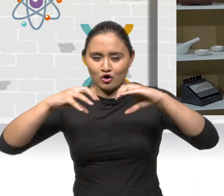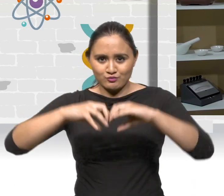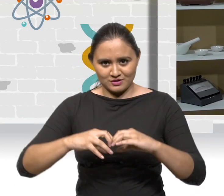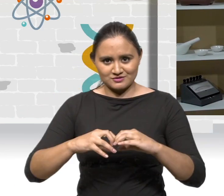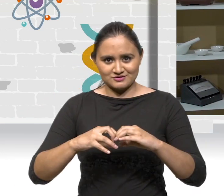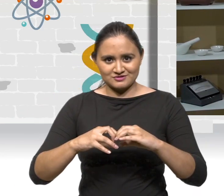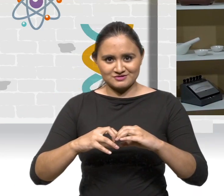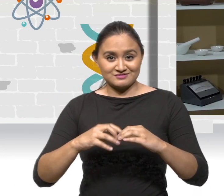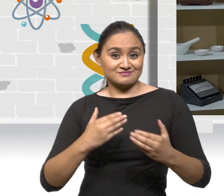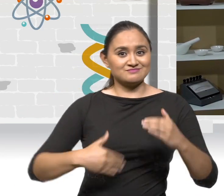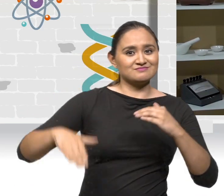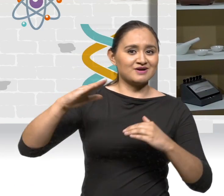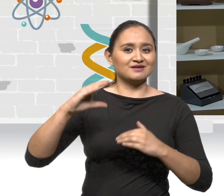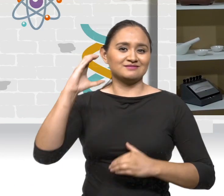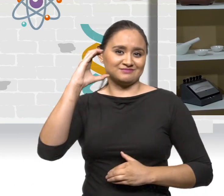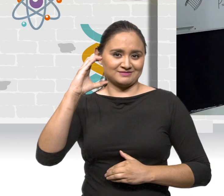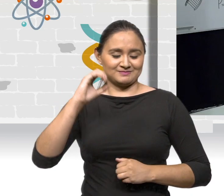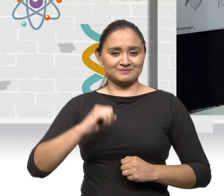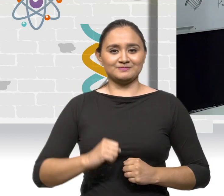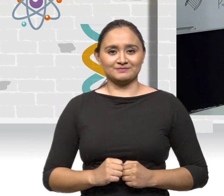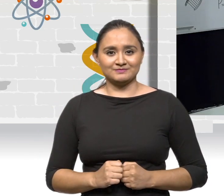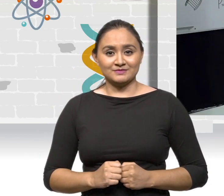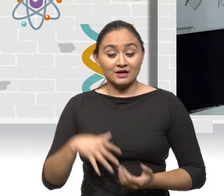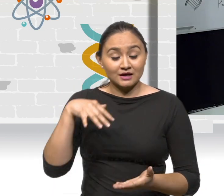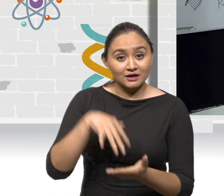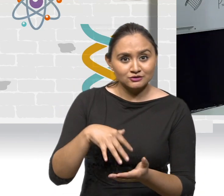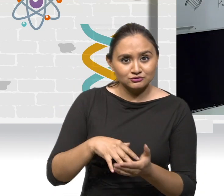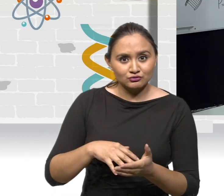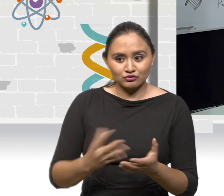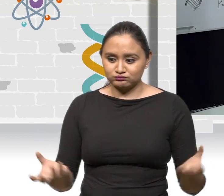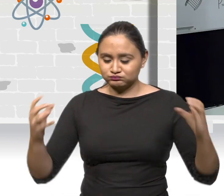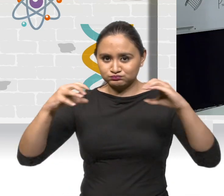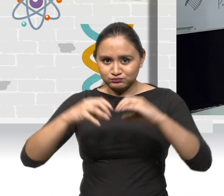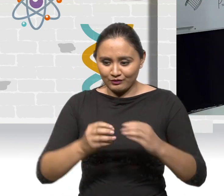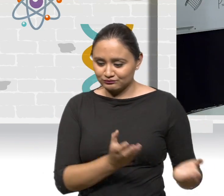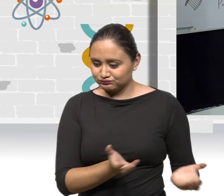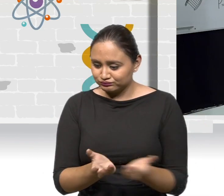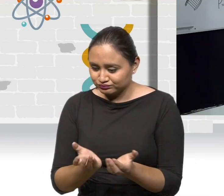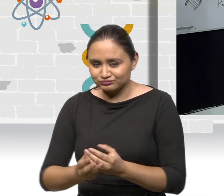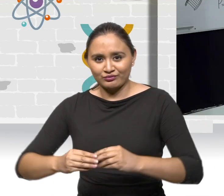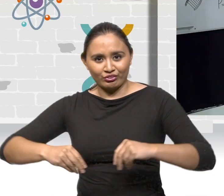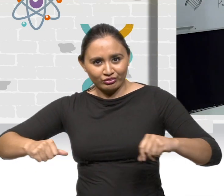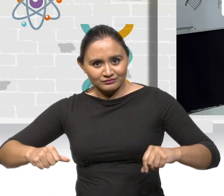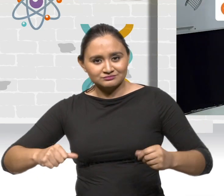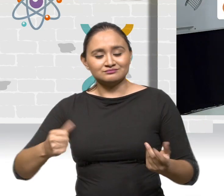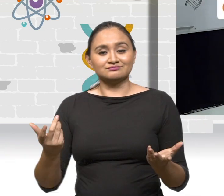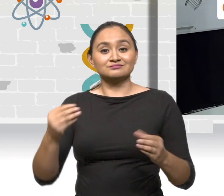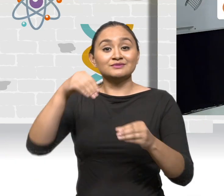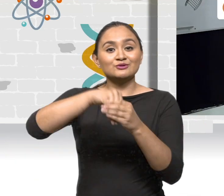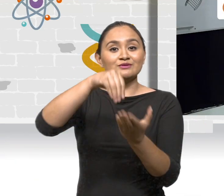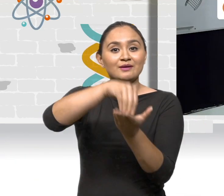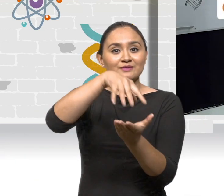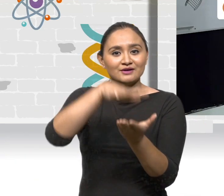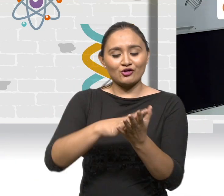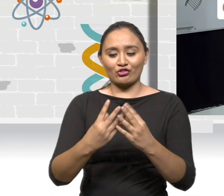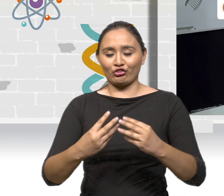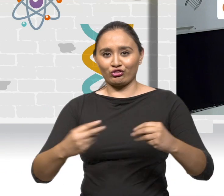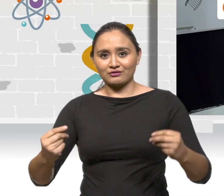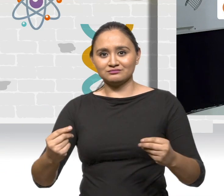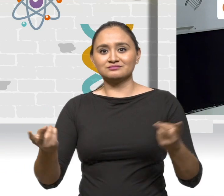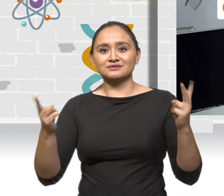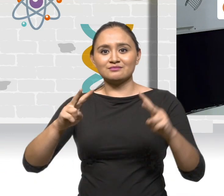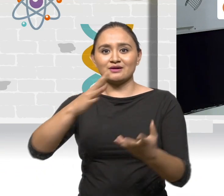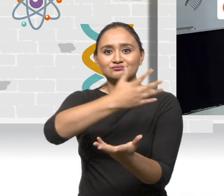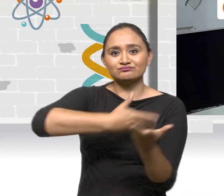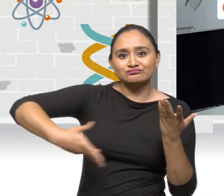están formados principalmente por carbono. El estudio de los compuestos orgánicos incluye sus aplicaciones, degradabilidad